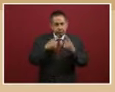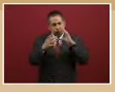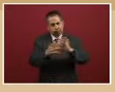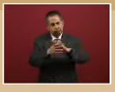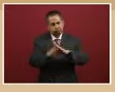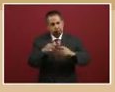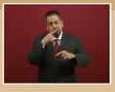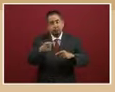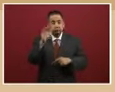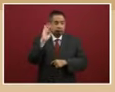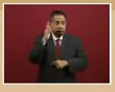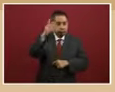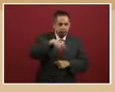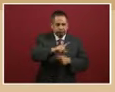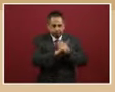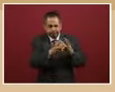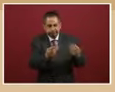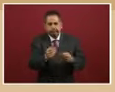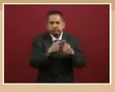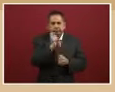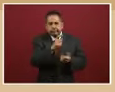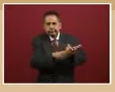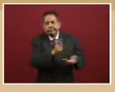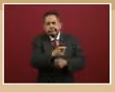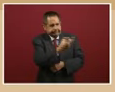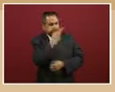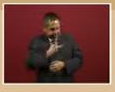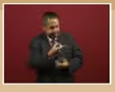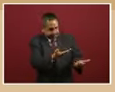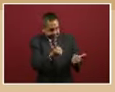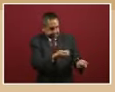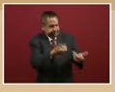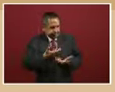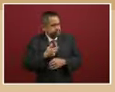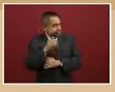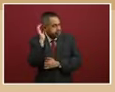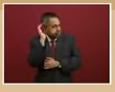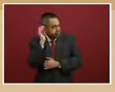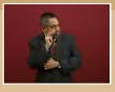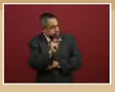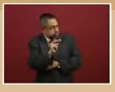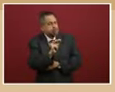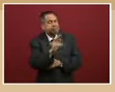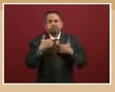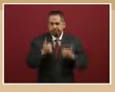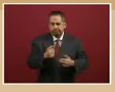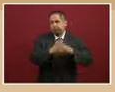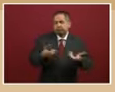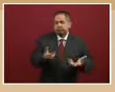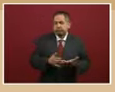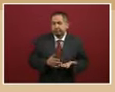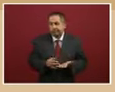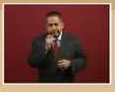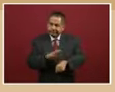que para poder resolver los problemas que tenemos necesitamos escucharnos, informarnos, para poder actuar en conjunto. En este caso, se